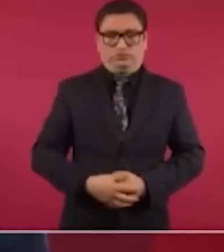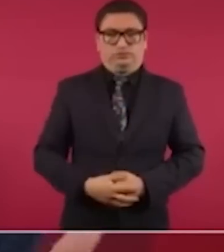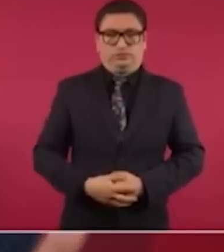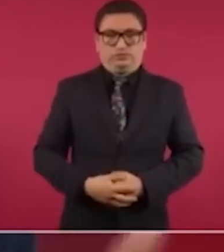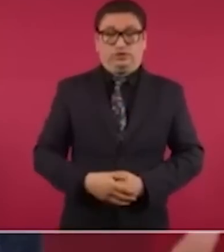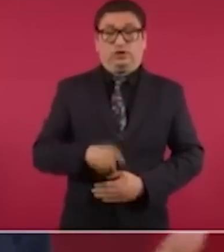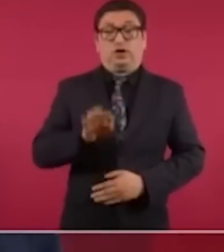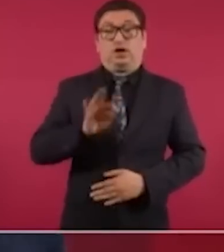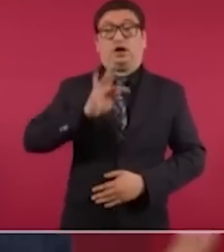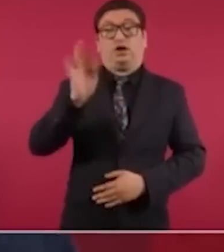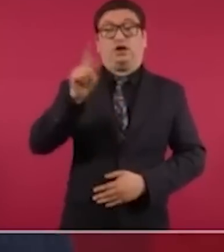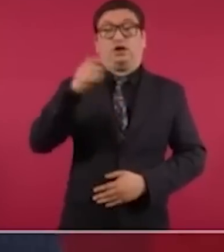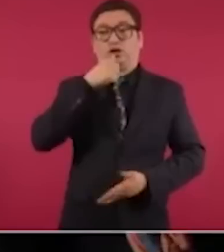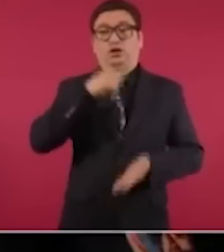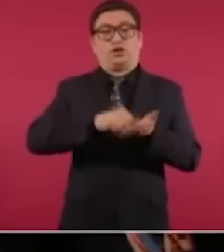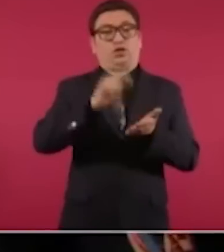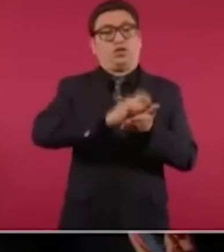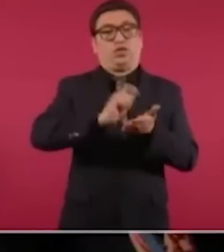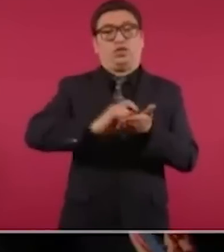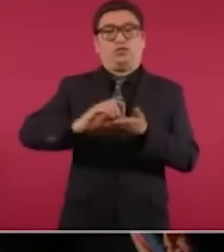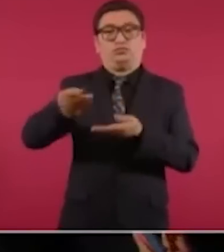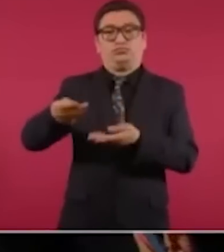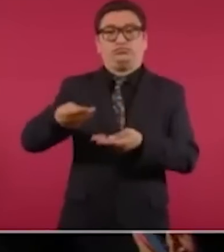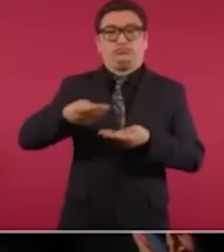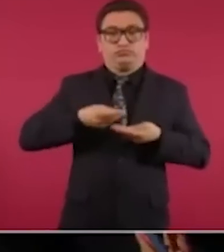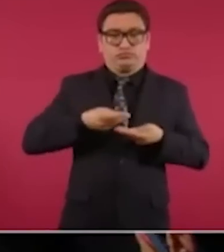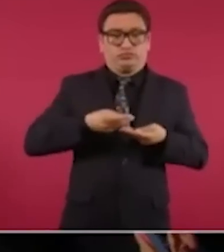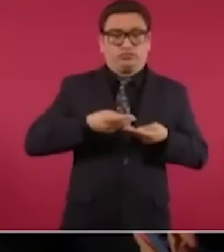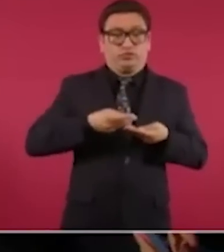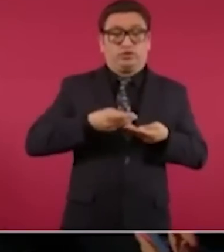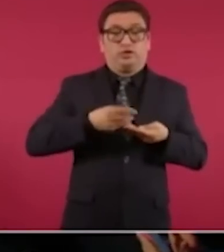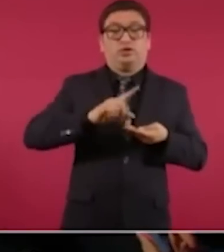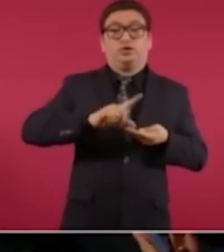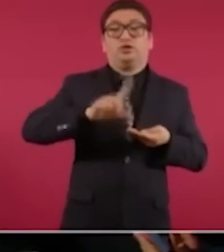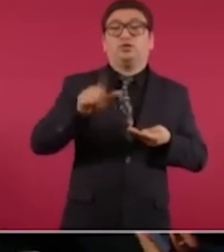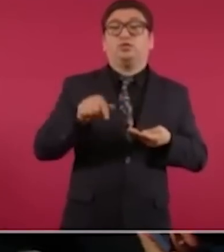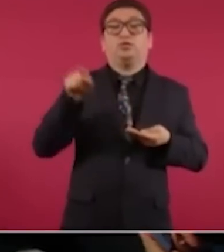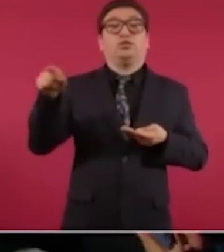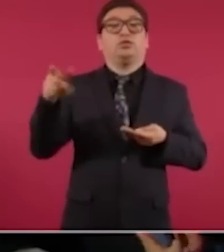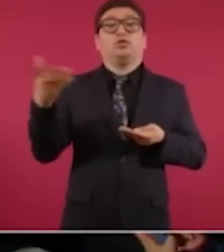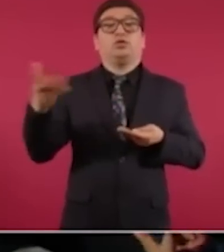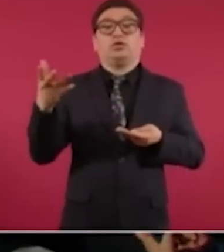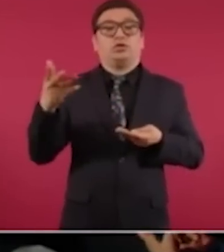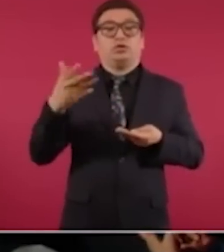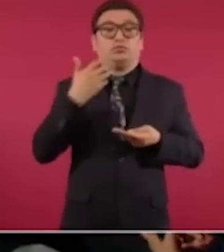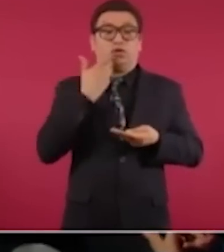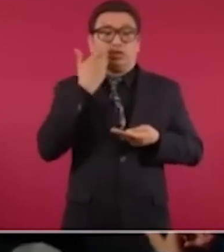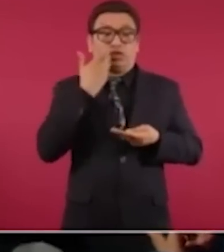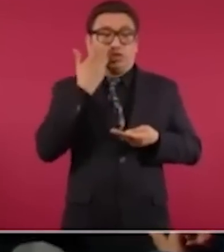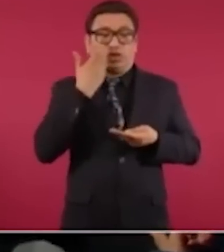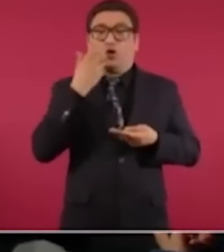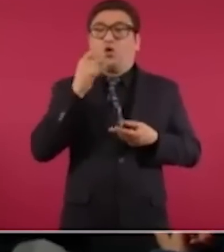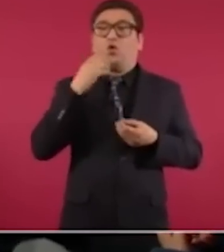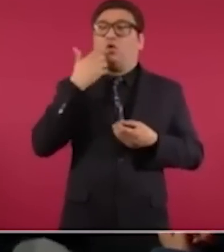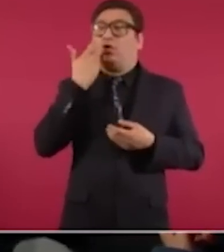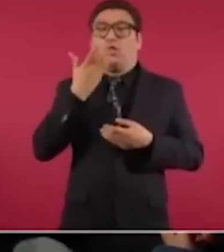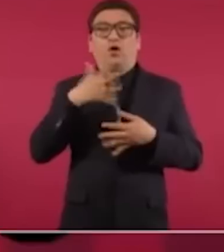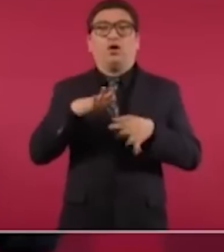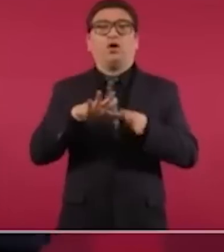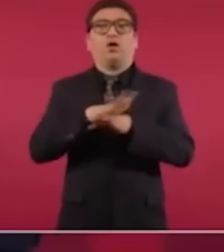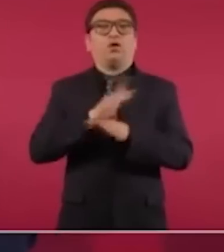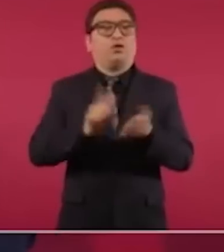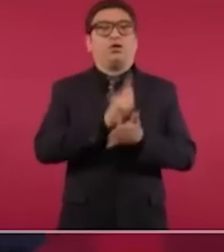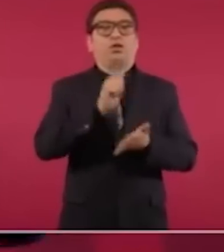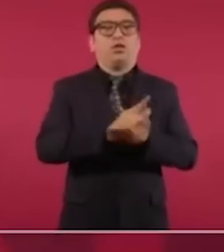de que me ponga eso en una carta y que esté queriendo modificar la